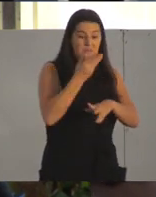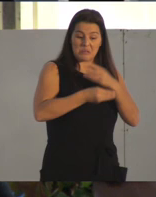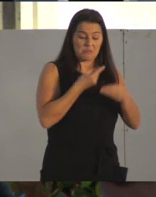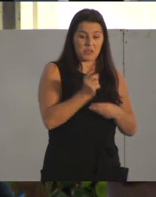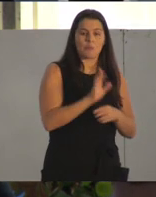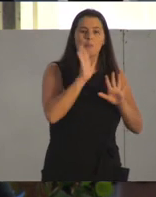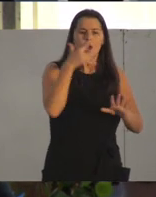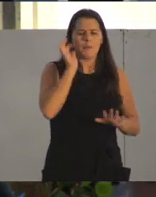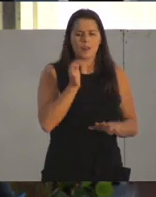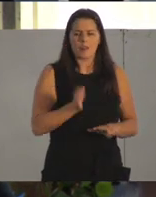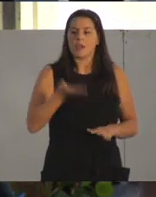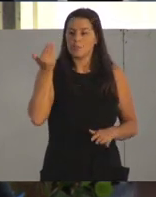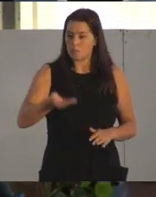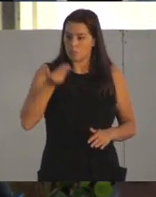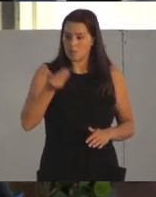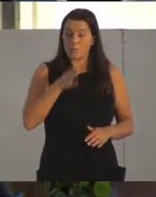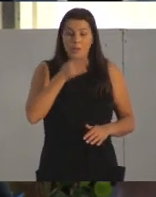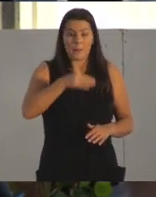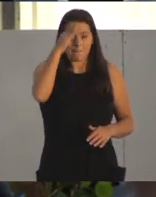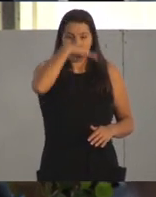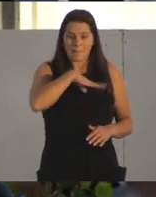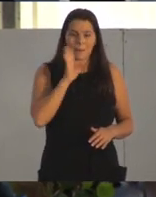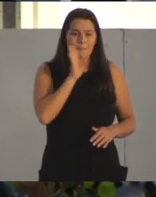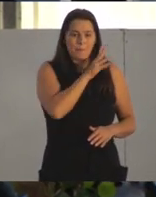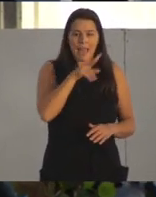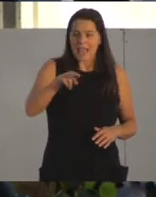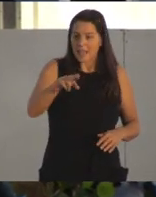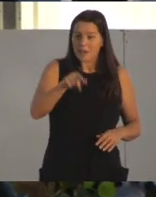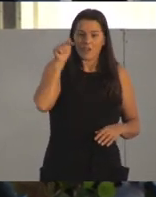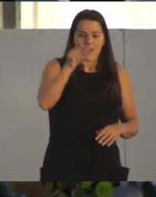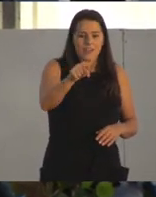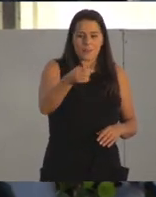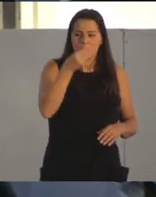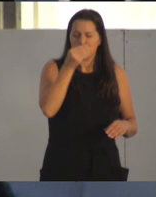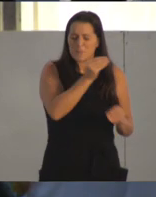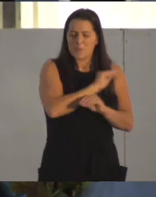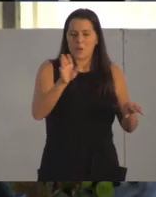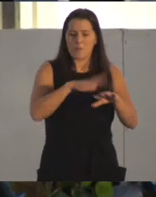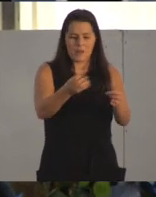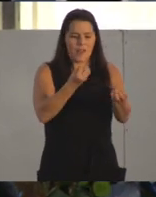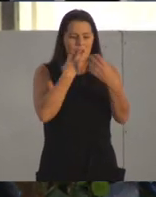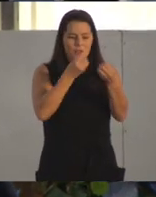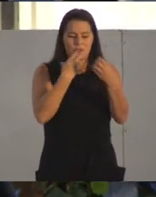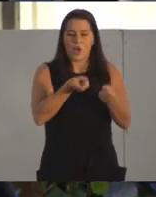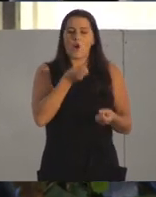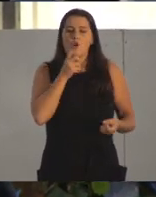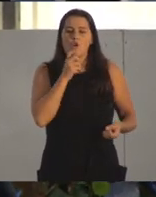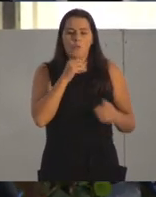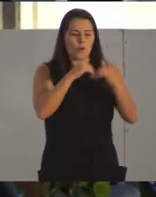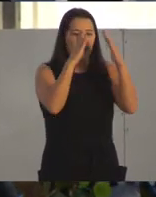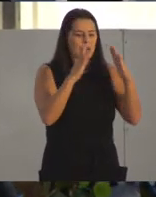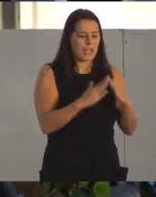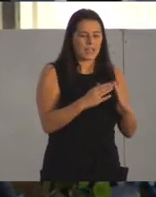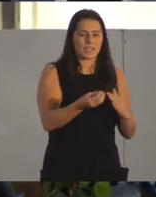importancia. Nadie mejor que una madre, un padre, un hermano nos va a decir con qué alimentos en casa generalmente se atraganta, con cuáles no